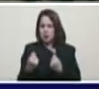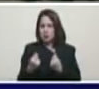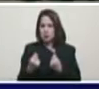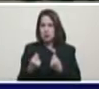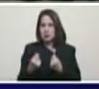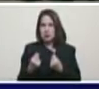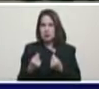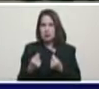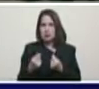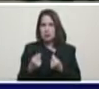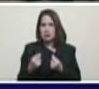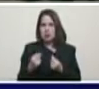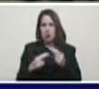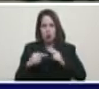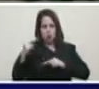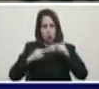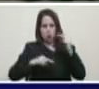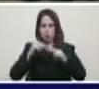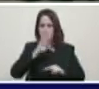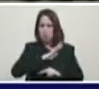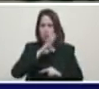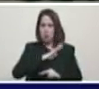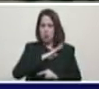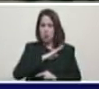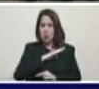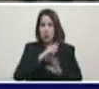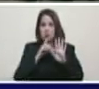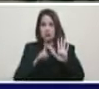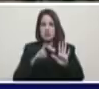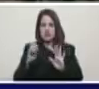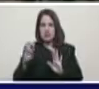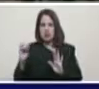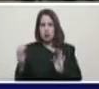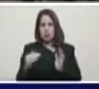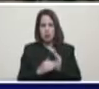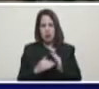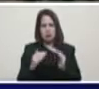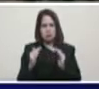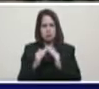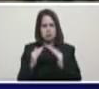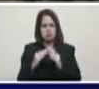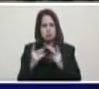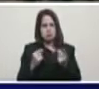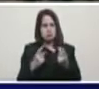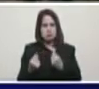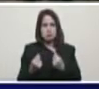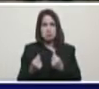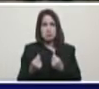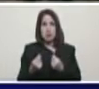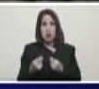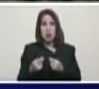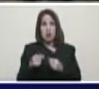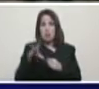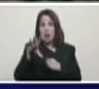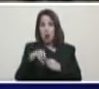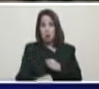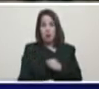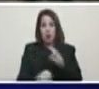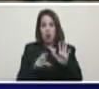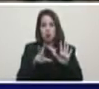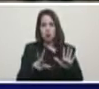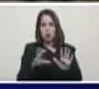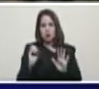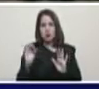para autoconstrucción 600000 bolívares y para adquisición 800000